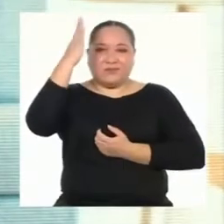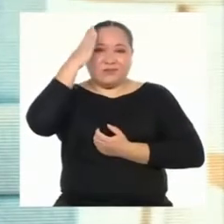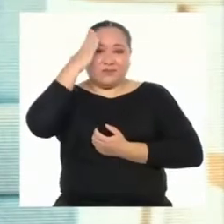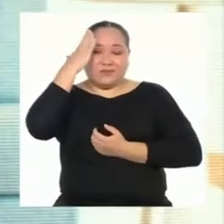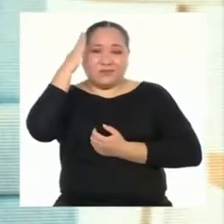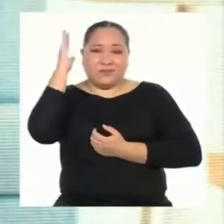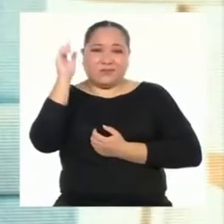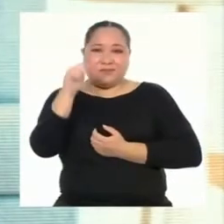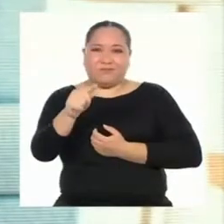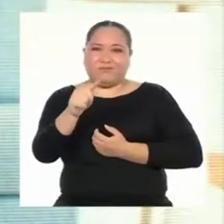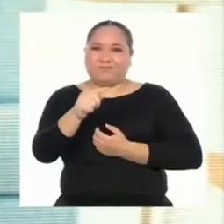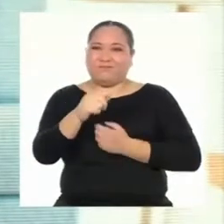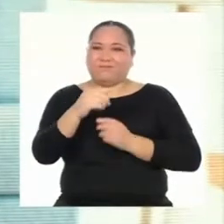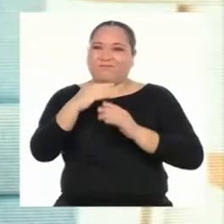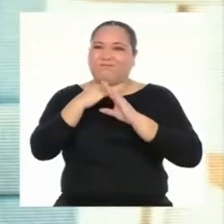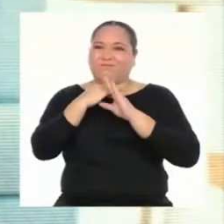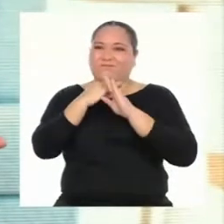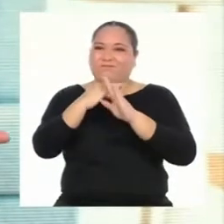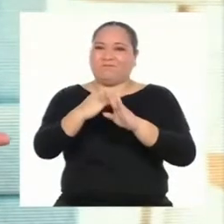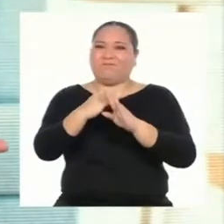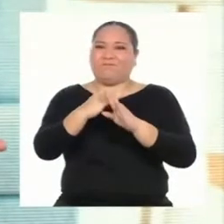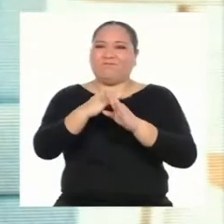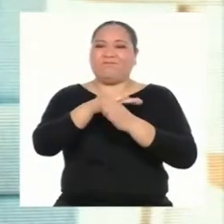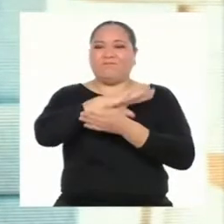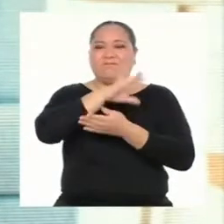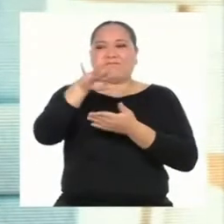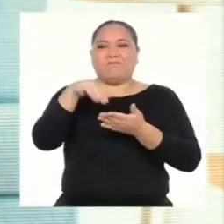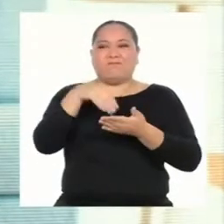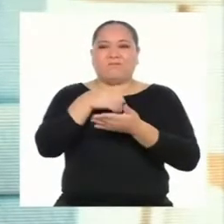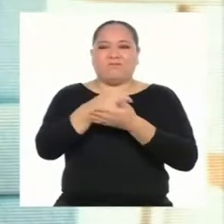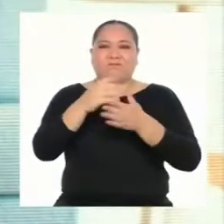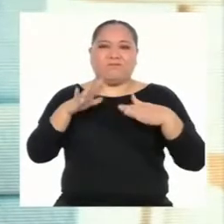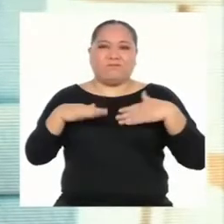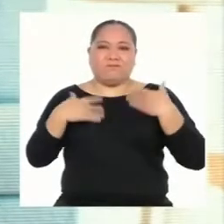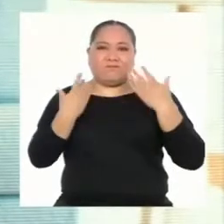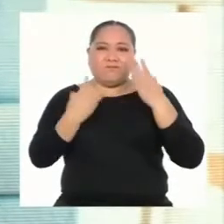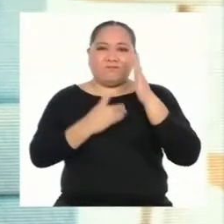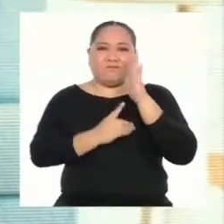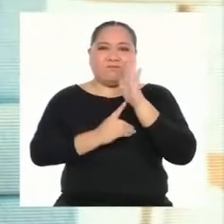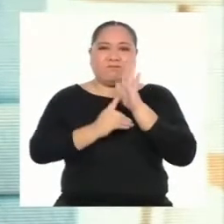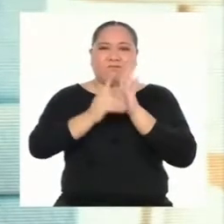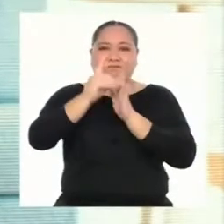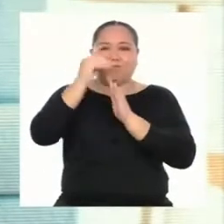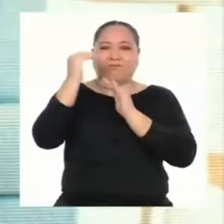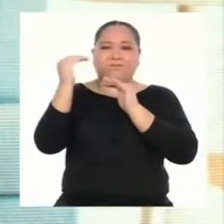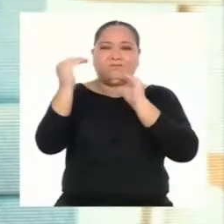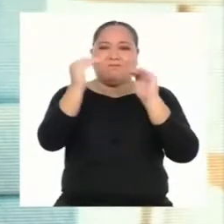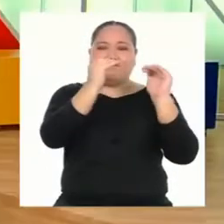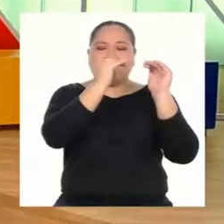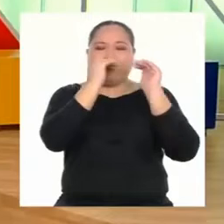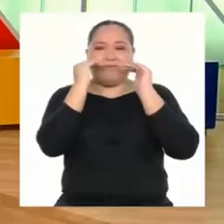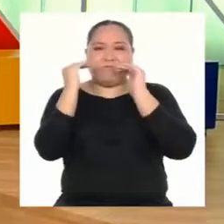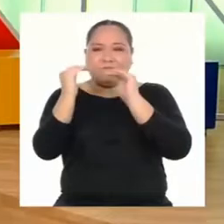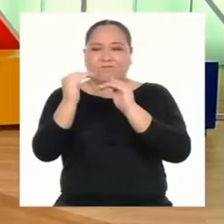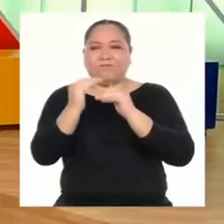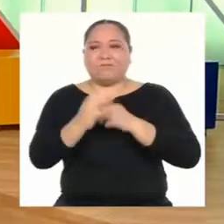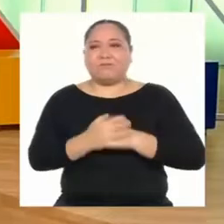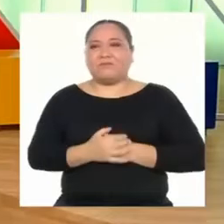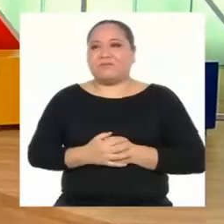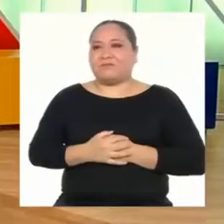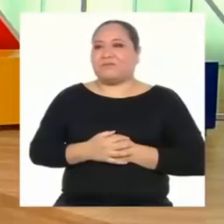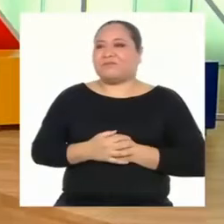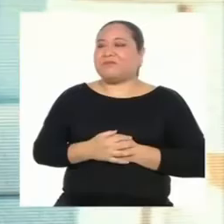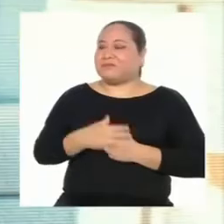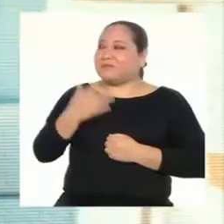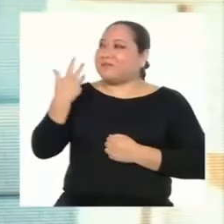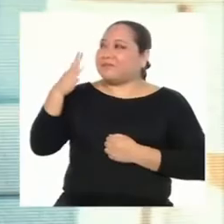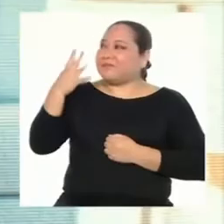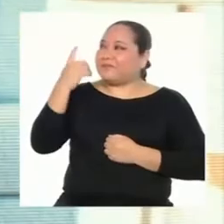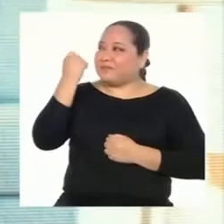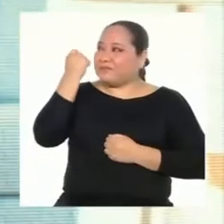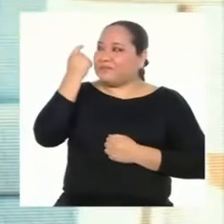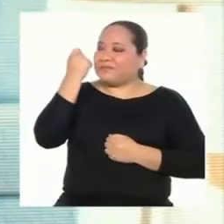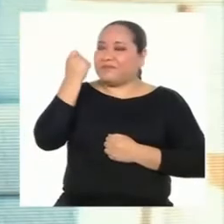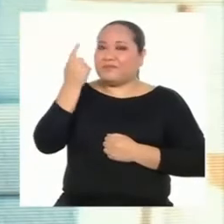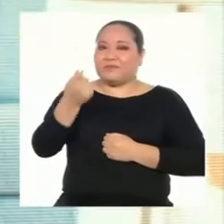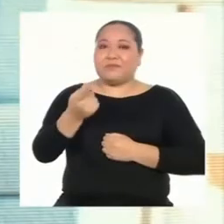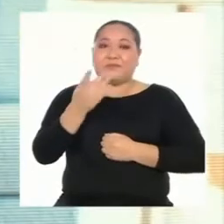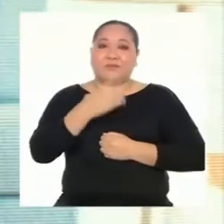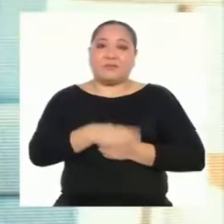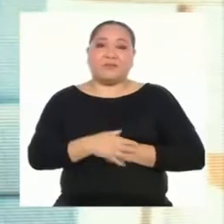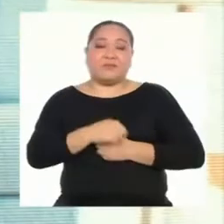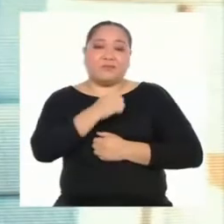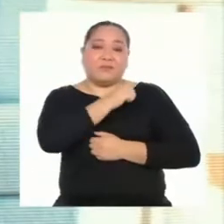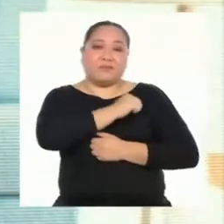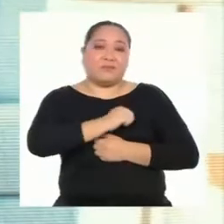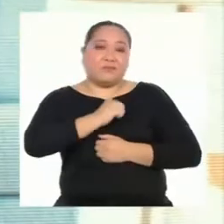sabemos, es un gran obstáculo para que todas y todos podamos desarrollarnos en igualdad de condiciones. Ya te entiendo. Ese tipo